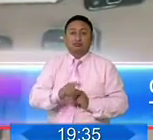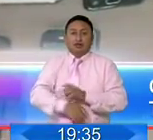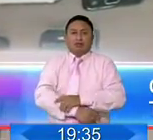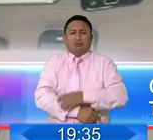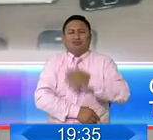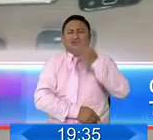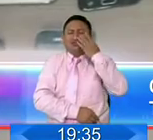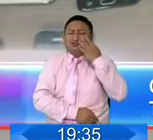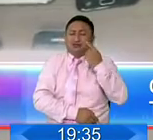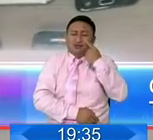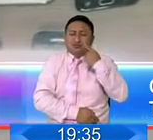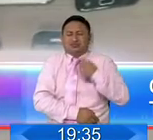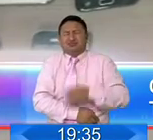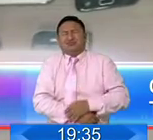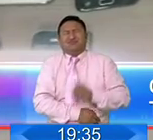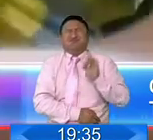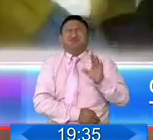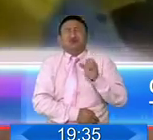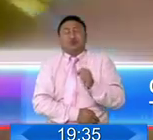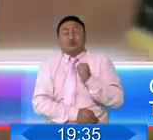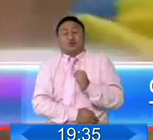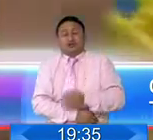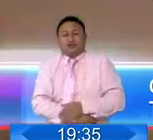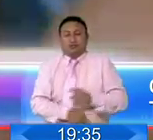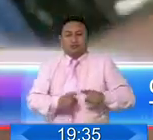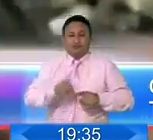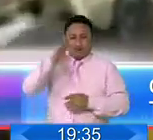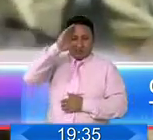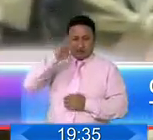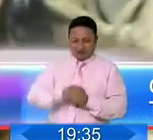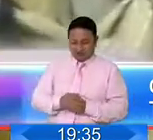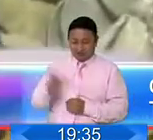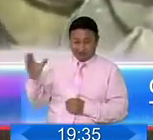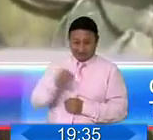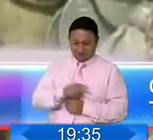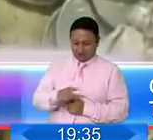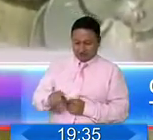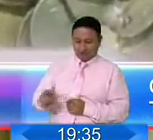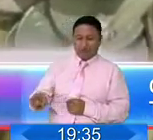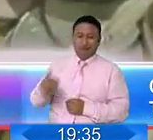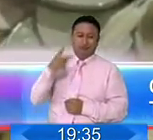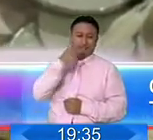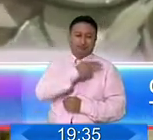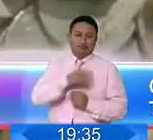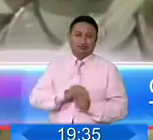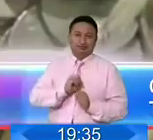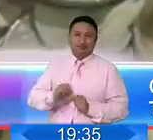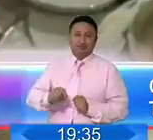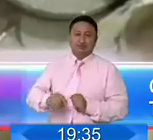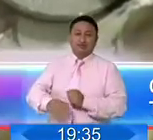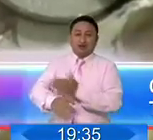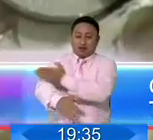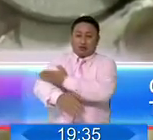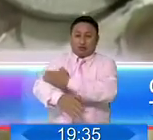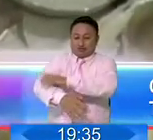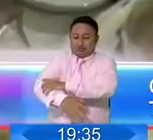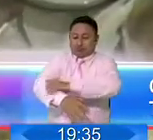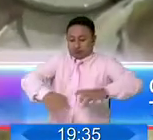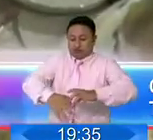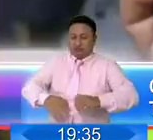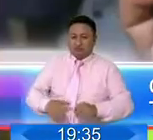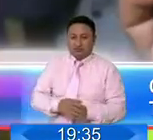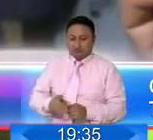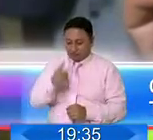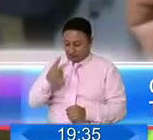asegurando sentir intenso dolor, pero los agentes no cayeron en la trampa y procedieron a retirarle la protección de su